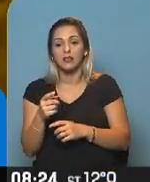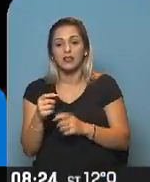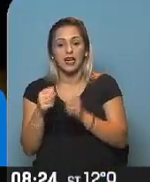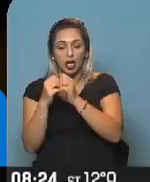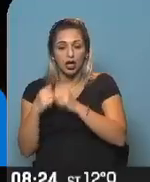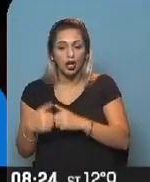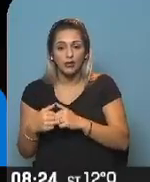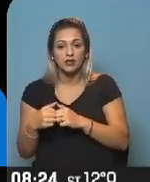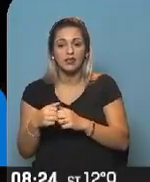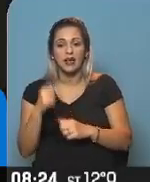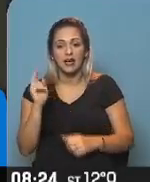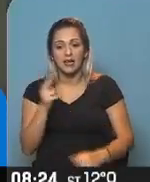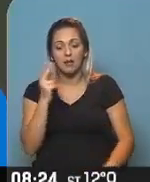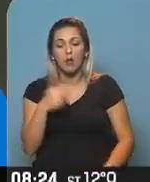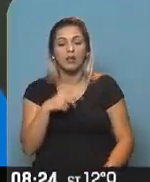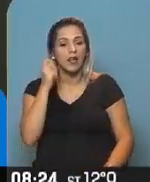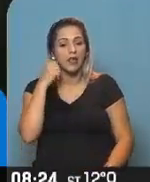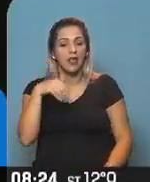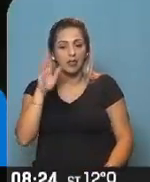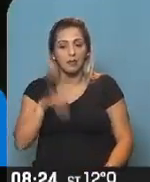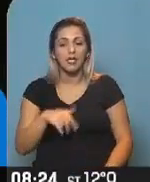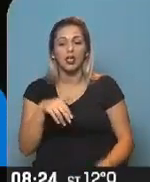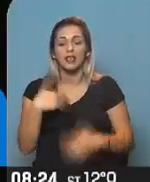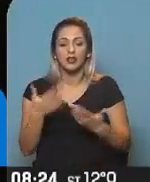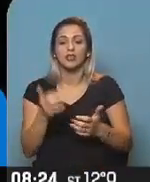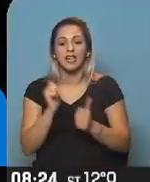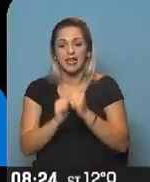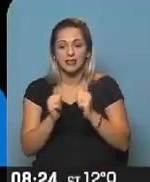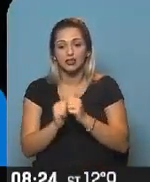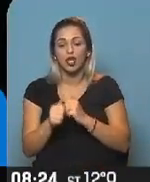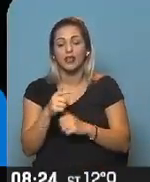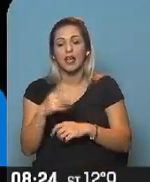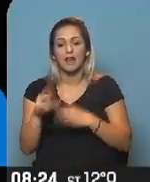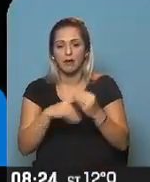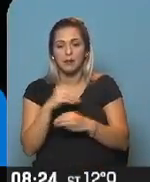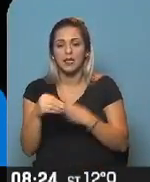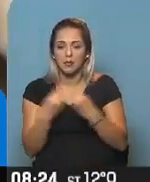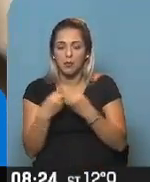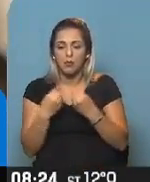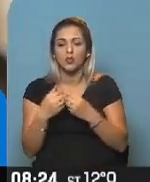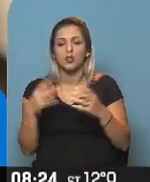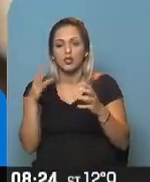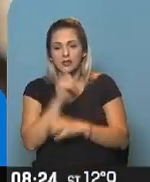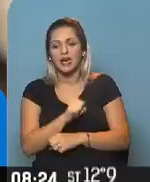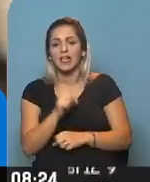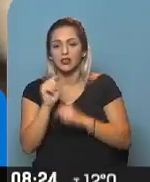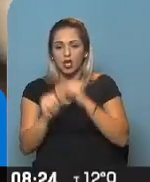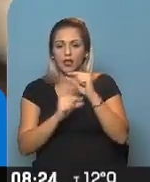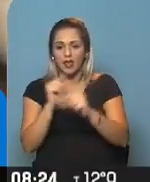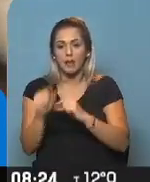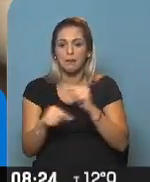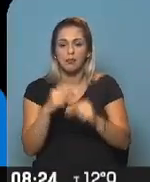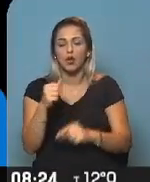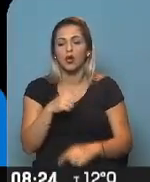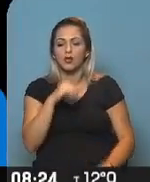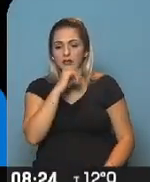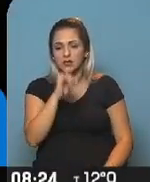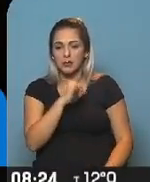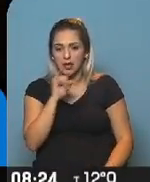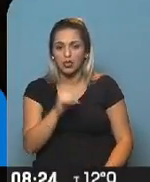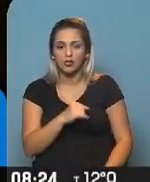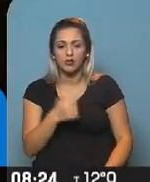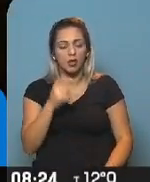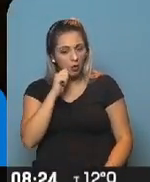pues son menores de edad. En esa casa, la historia familiar tiene varios secretos tenebrosos, se irán contando lentamente. Técnicamente es